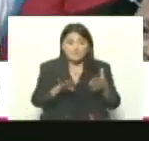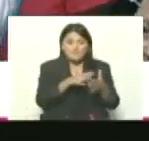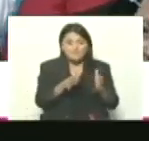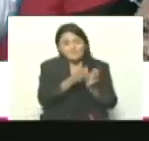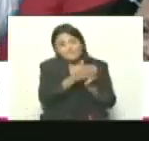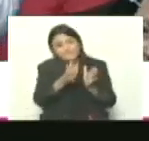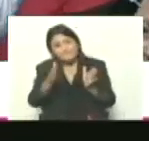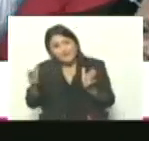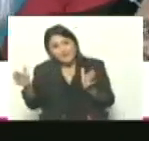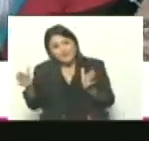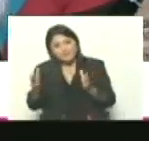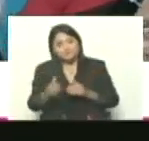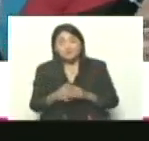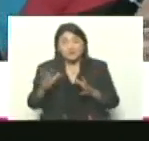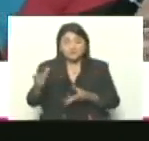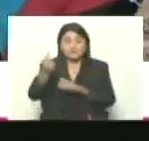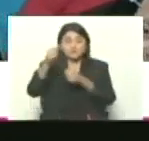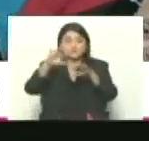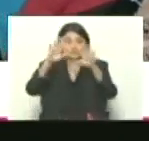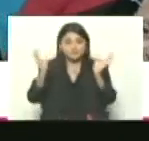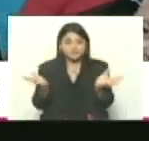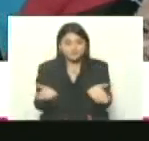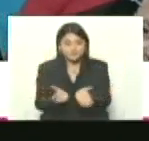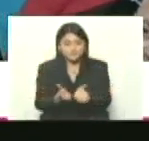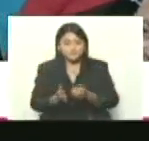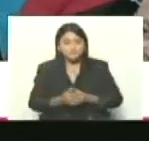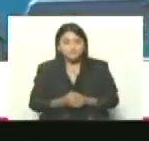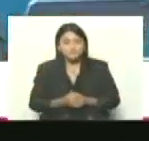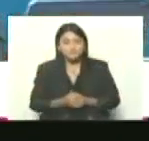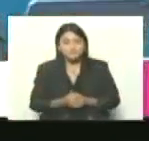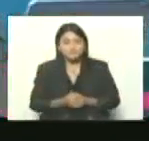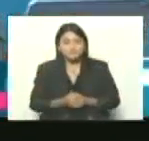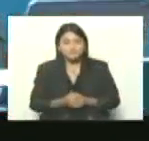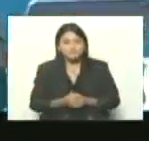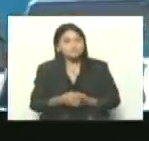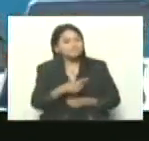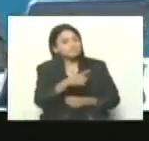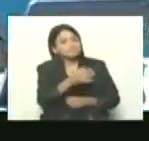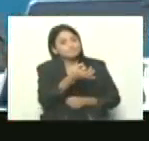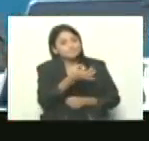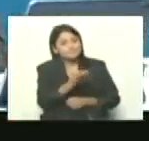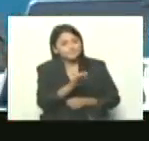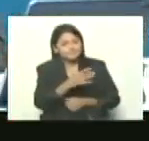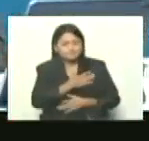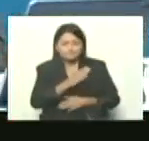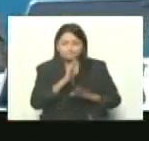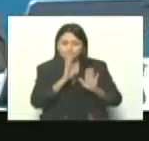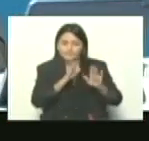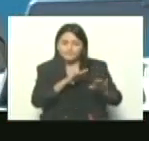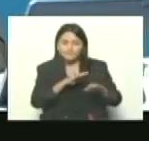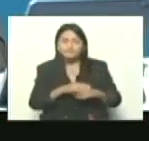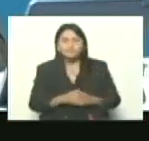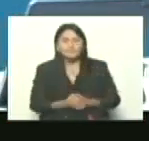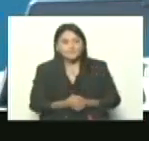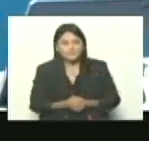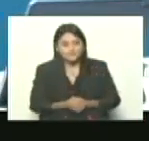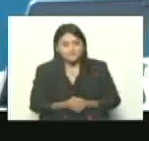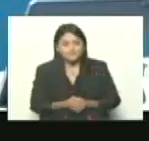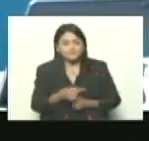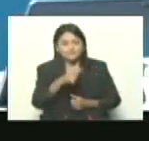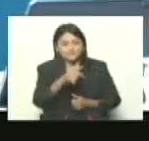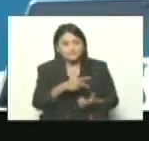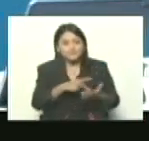al planeta Tierra, es posible a través de este mecanismo, presidente. Correcto. Todo nuestro apoyo al plan